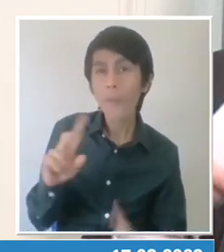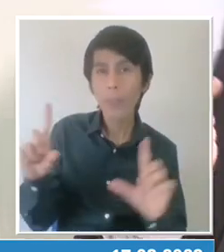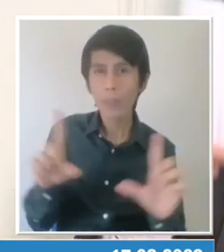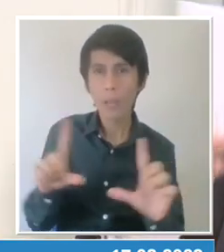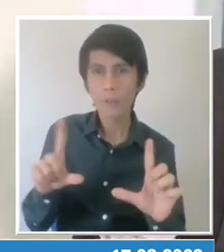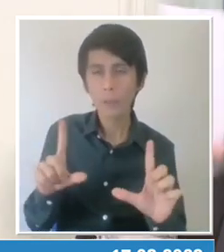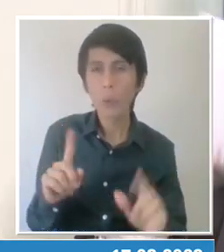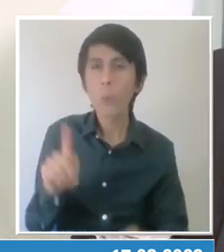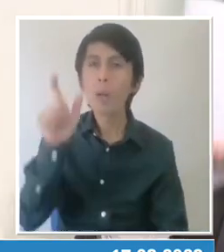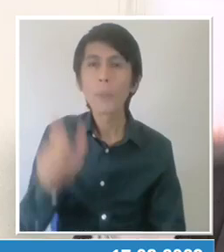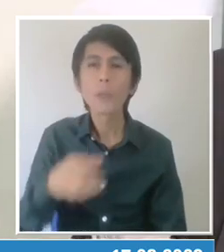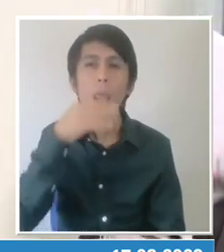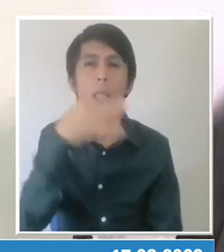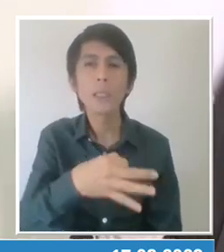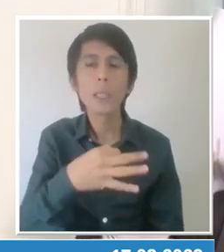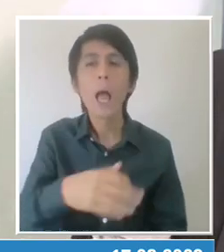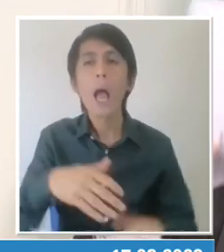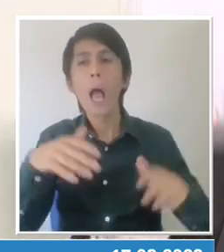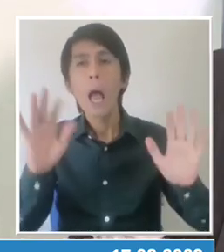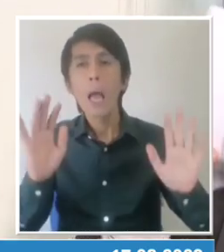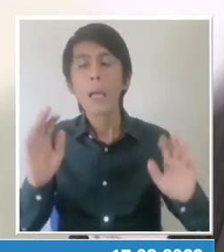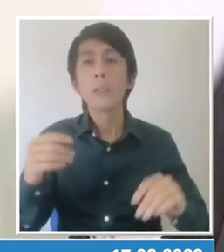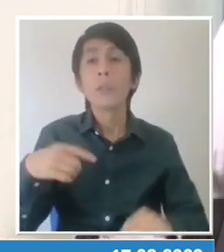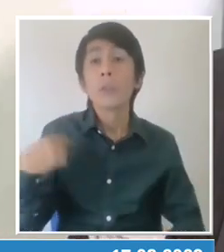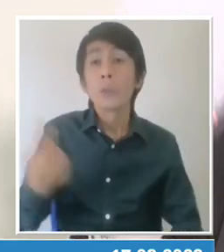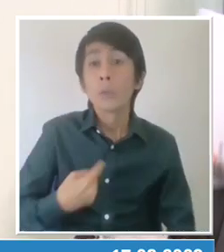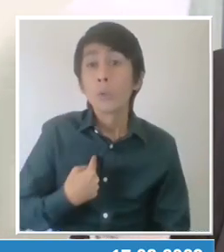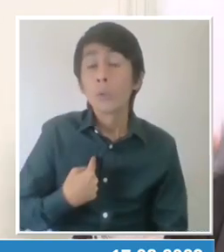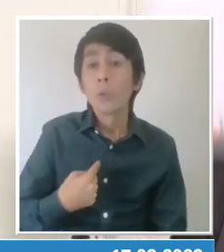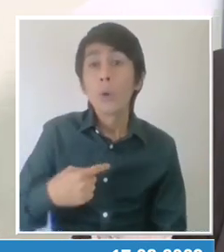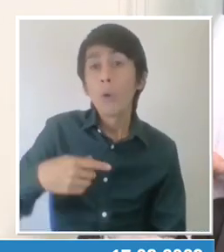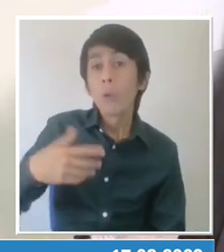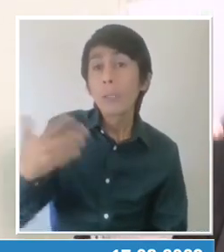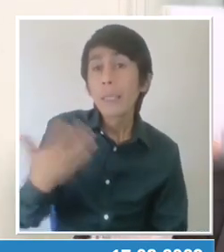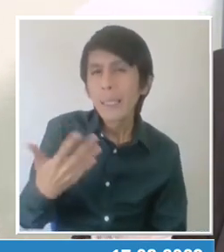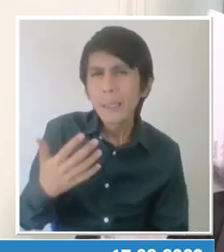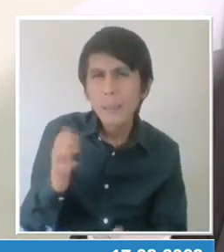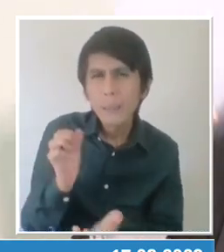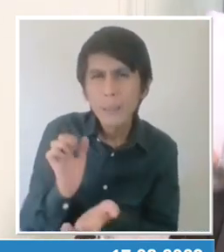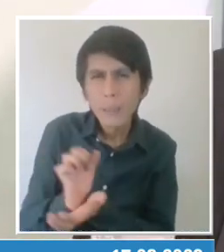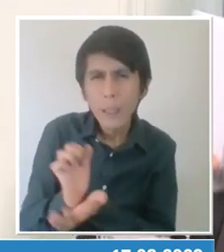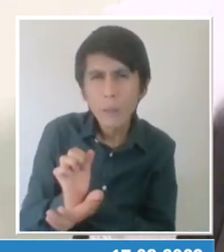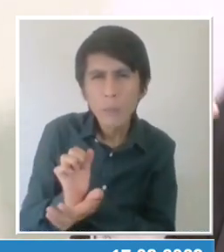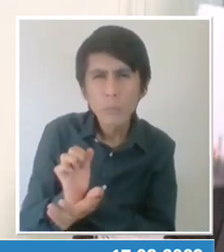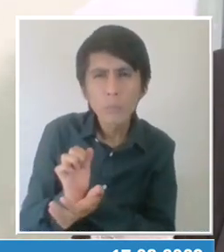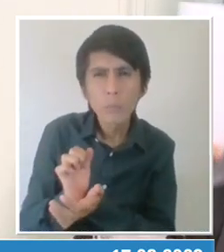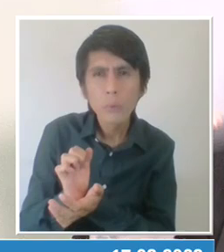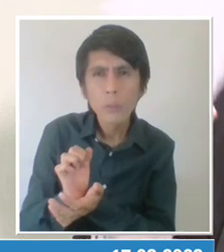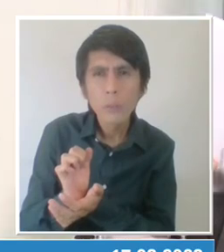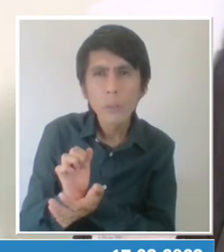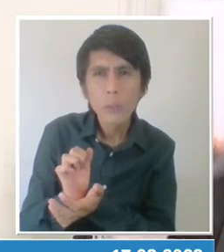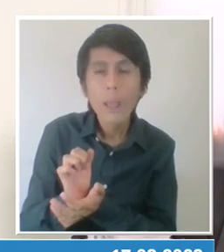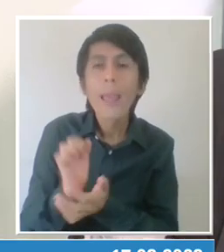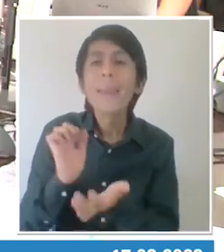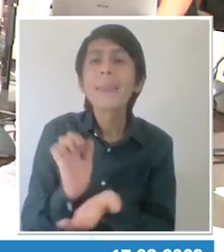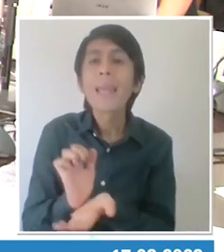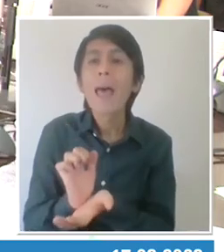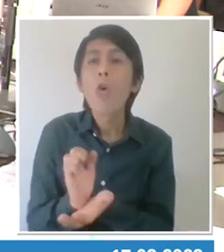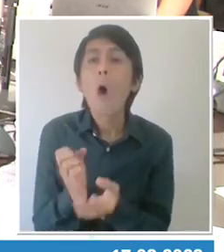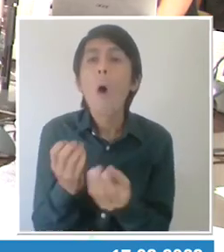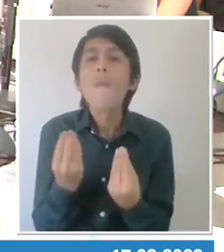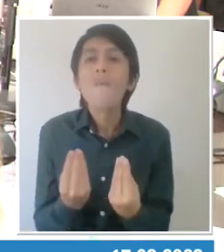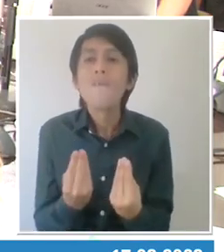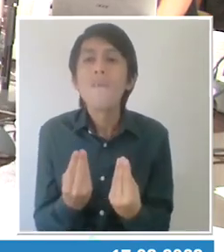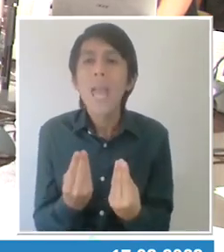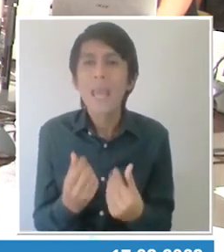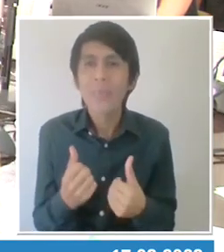ah, nosotros nos conforma que sea el estado de bienestar. ¿Pero qué es lo que entiende por estado de bienestar? Le habría preguntado yo a esa persona.